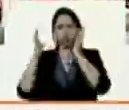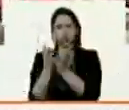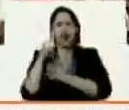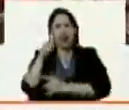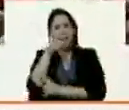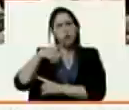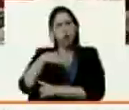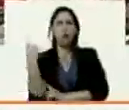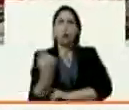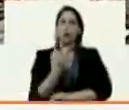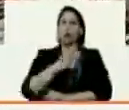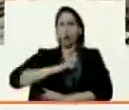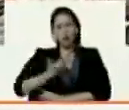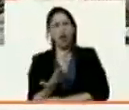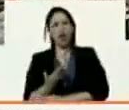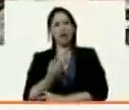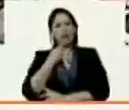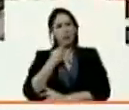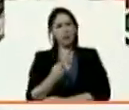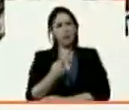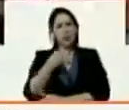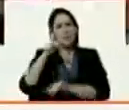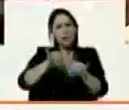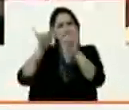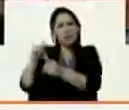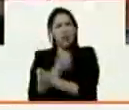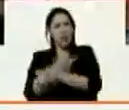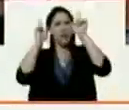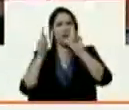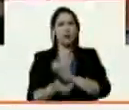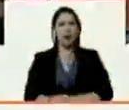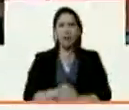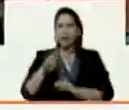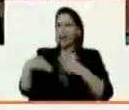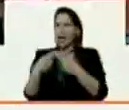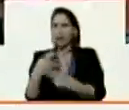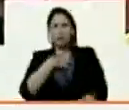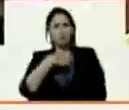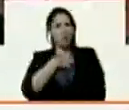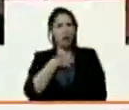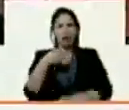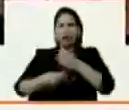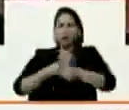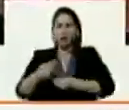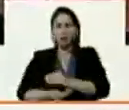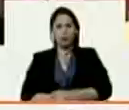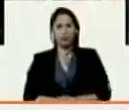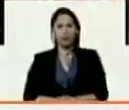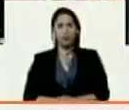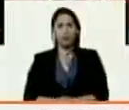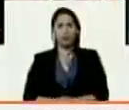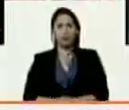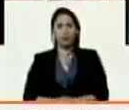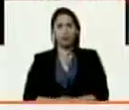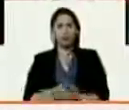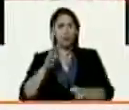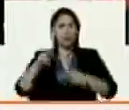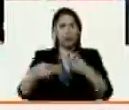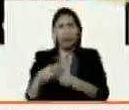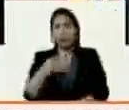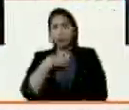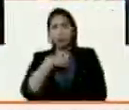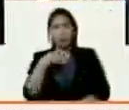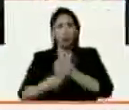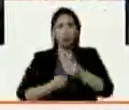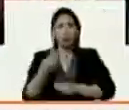los únicos que pueden decretar su propia libertad. Nadie más puede hacerlo. Nadie más puede